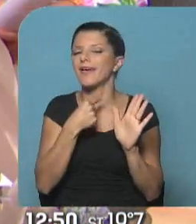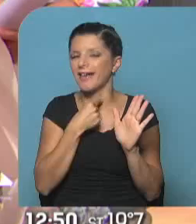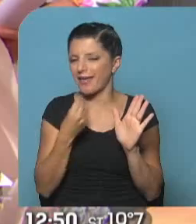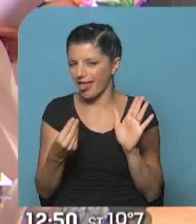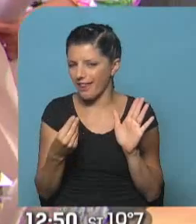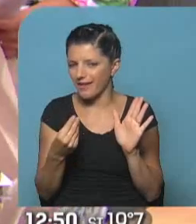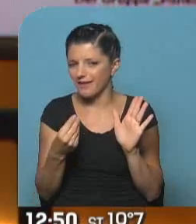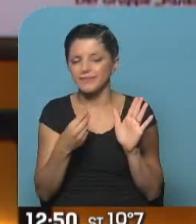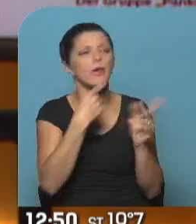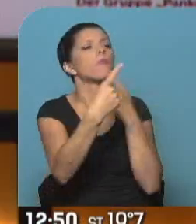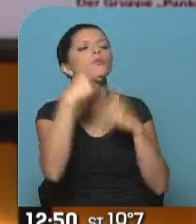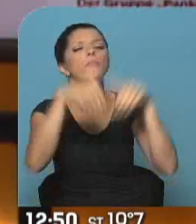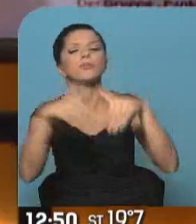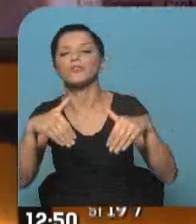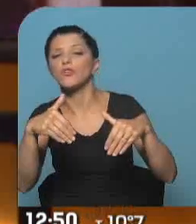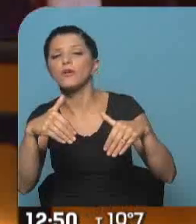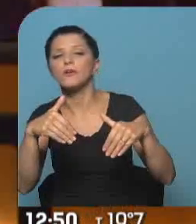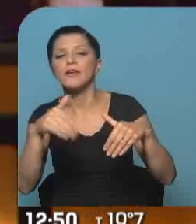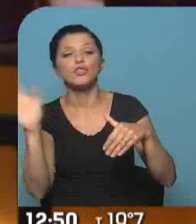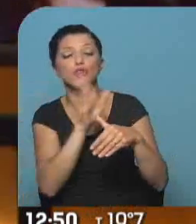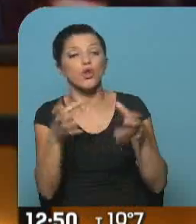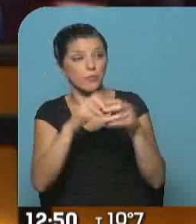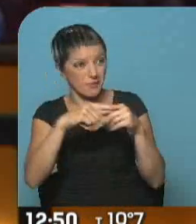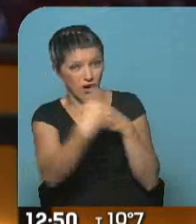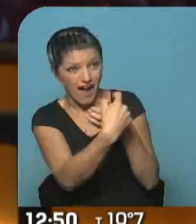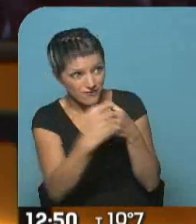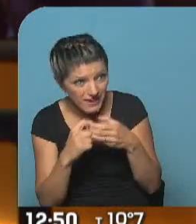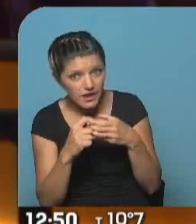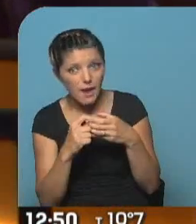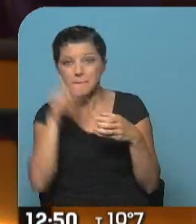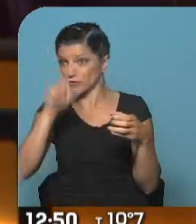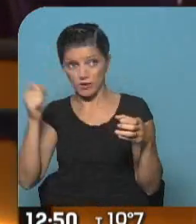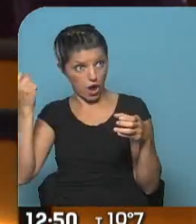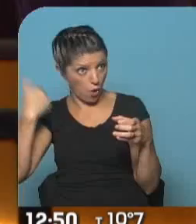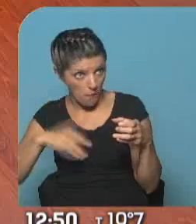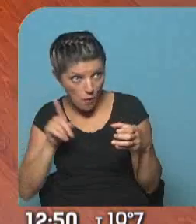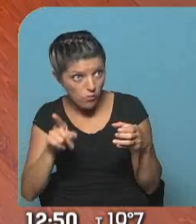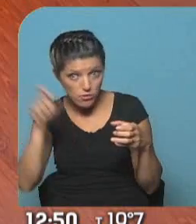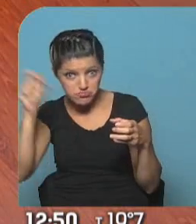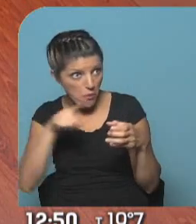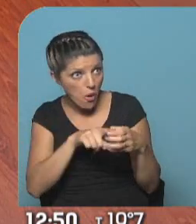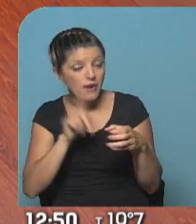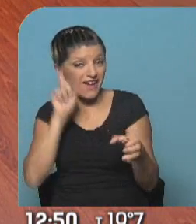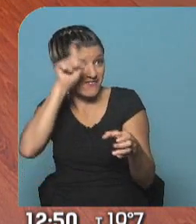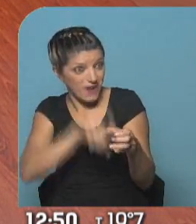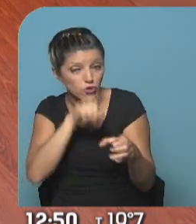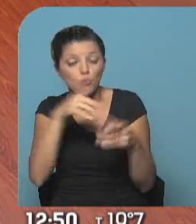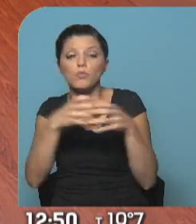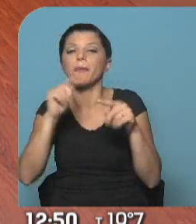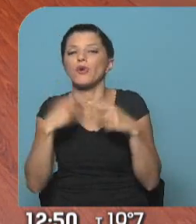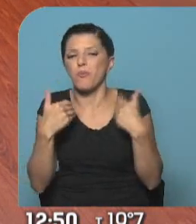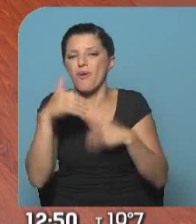gran coalición, lo cual significa que votan todos los afiliados del partido, es decir, el ciudadano común que, digamos, tiene